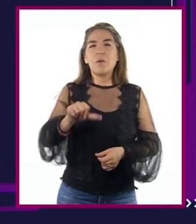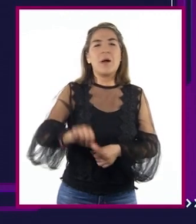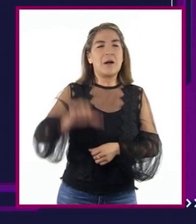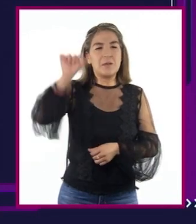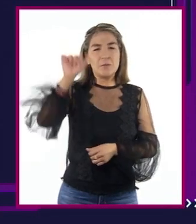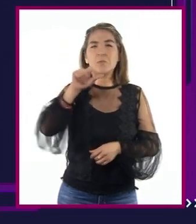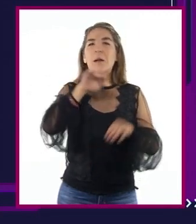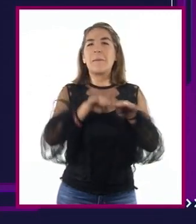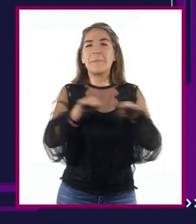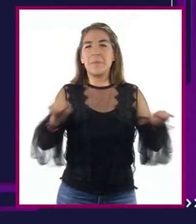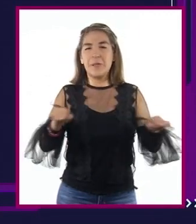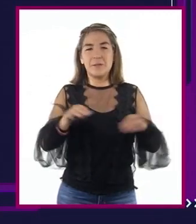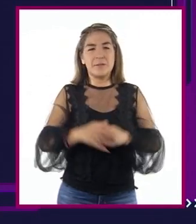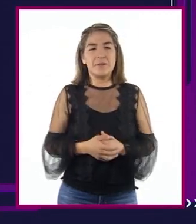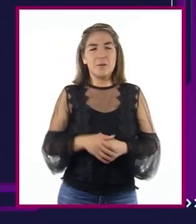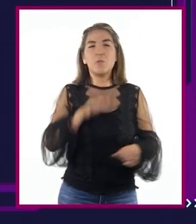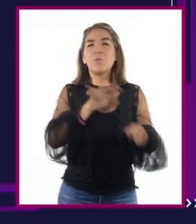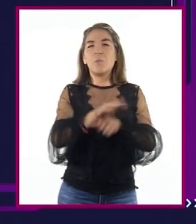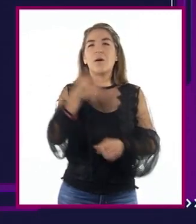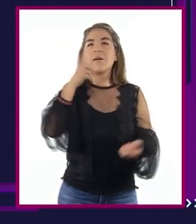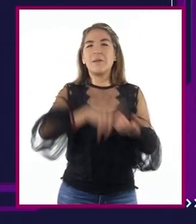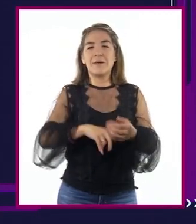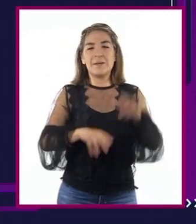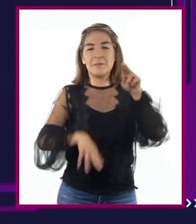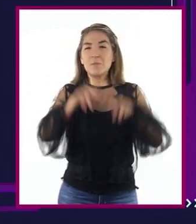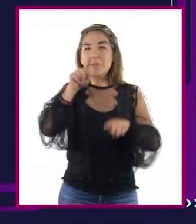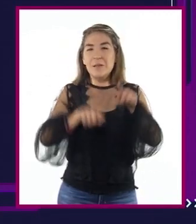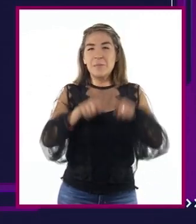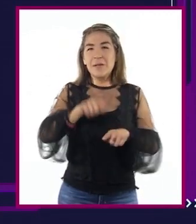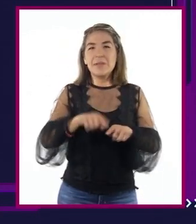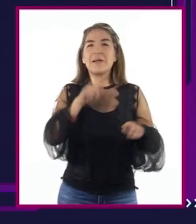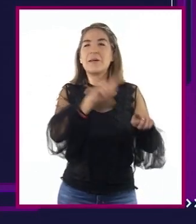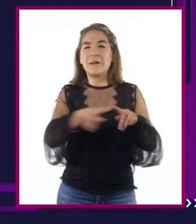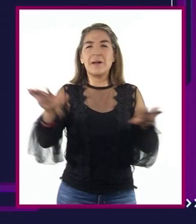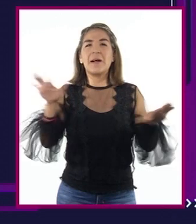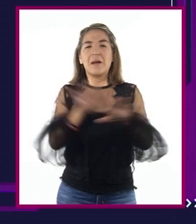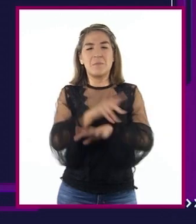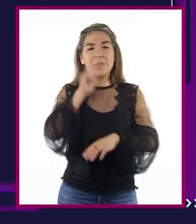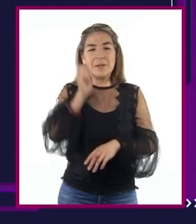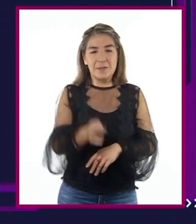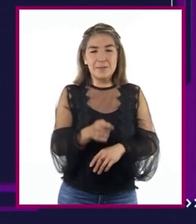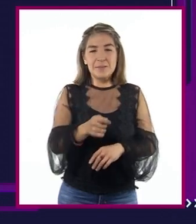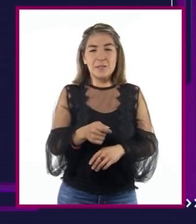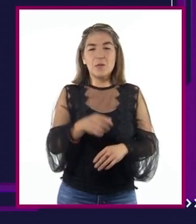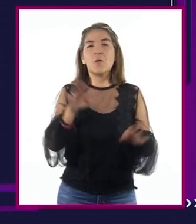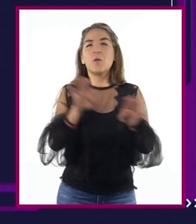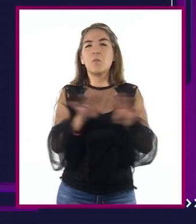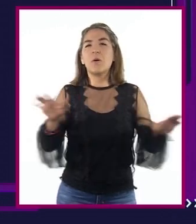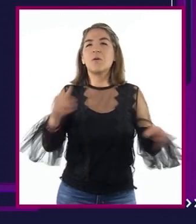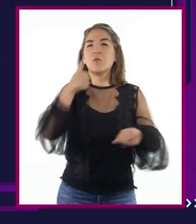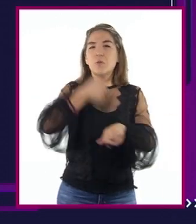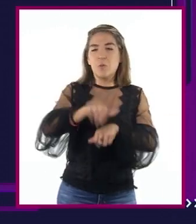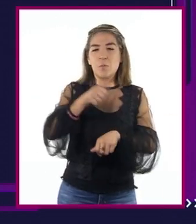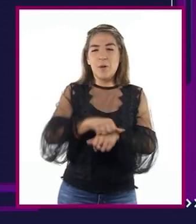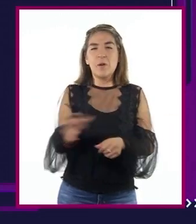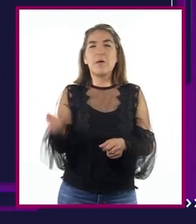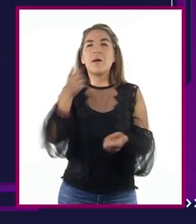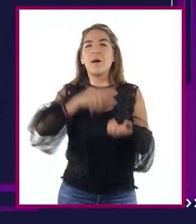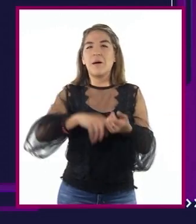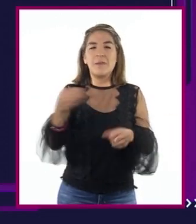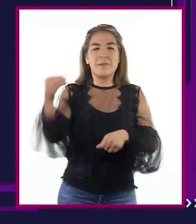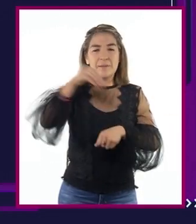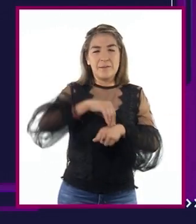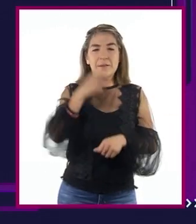metros. Una variable discreta es aquella que generalmente solo puede adoptar valores dentro de